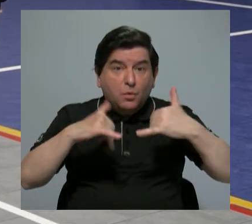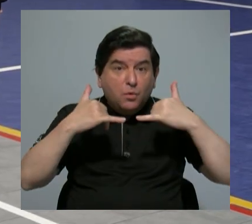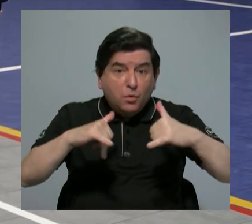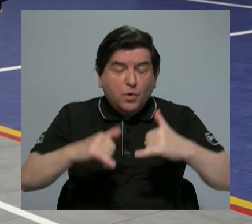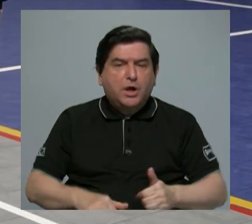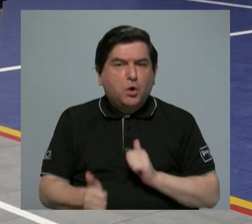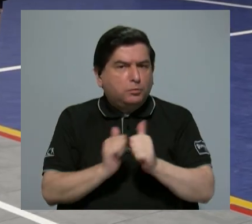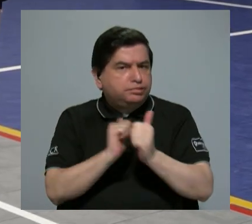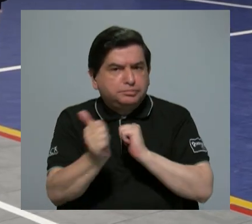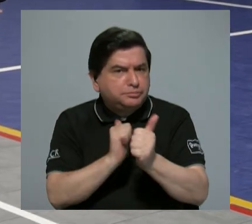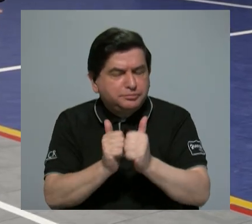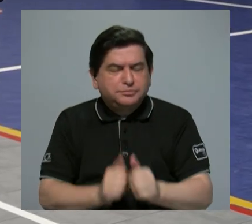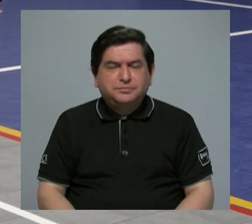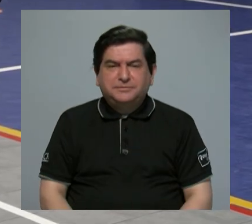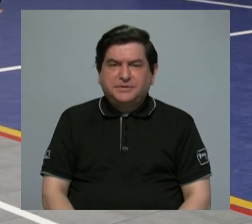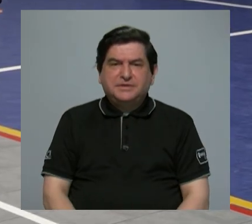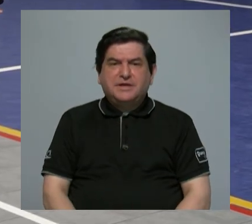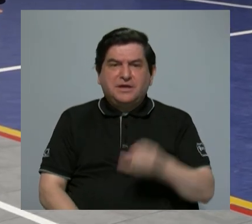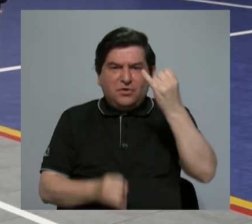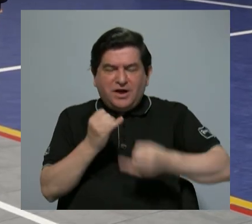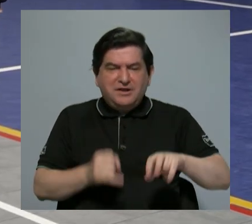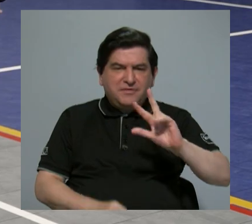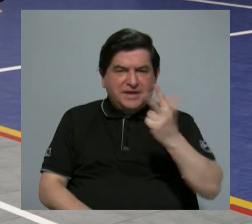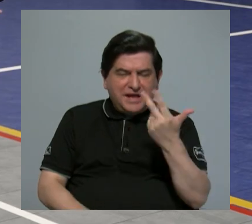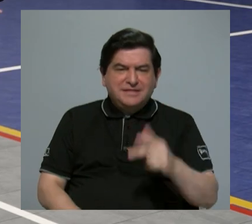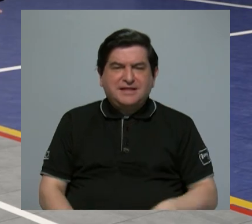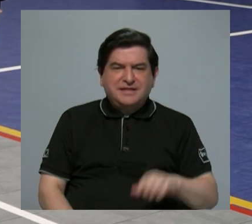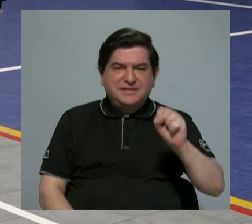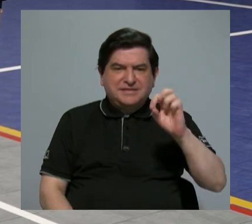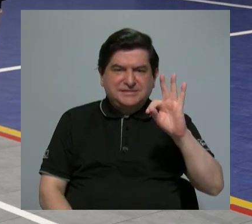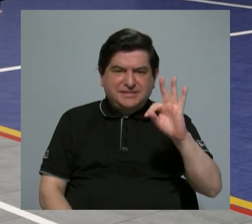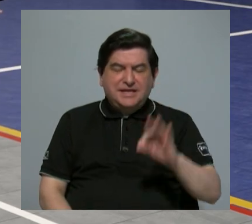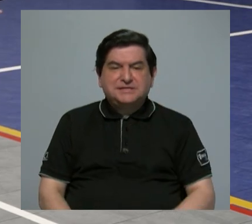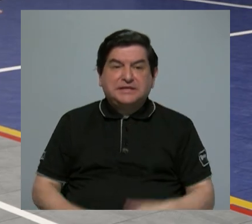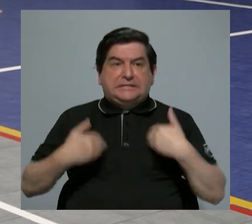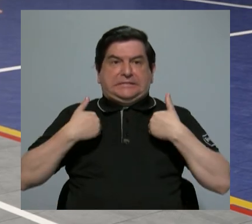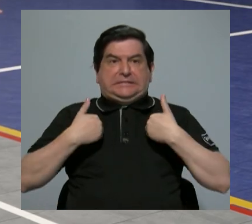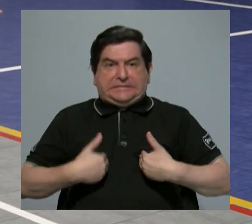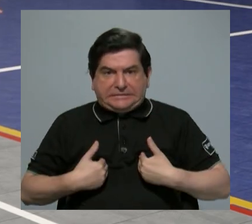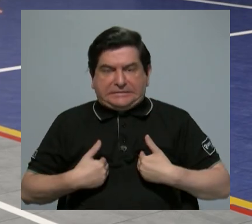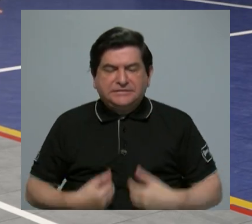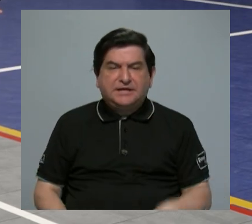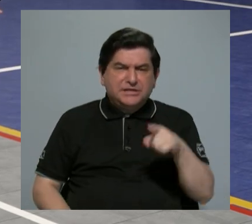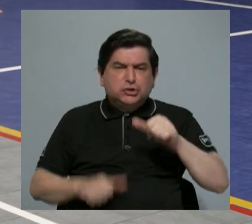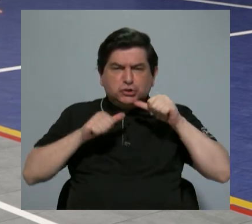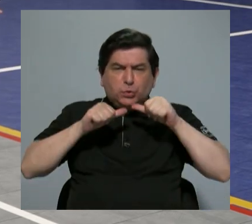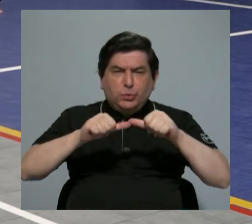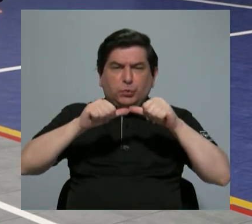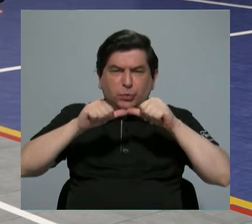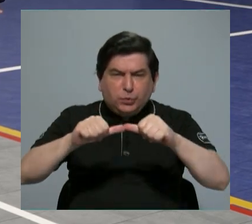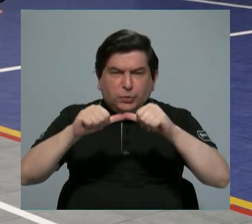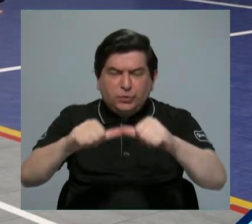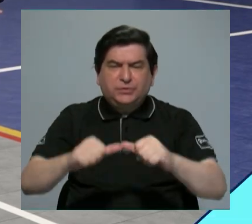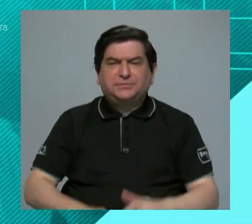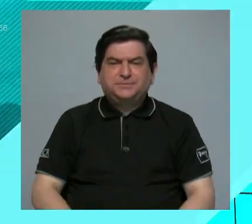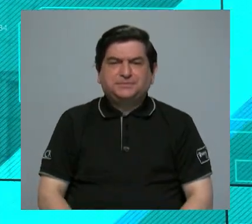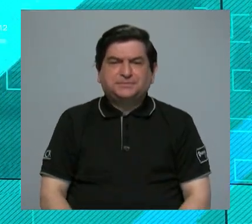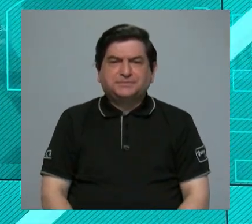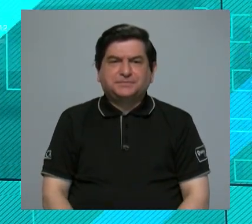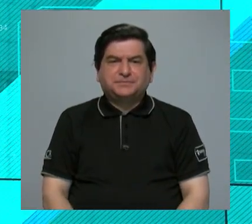encuentro demasiado reñido al final del tercer set, la verdad. Muy cansado, esos rallies, muy cansado, la